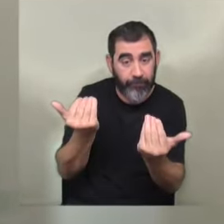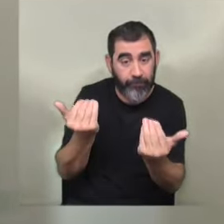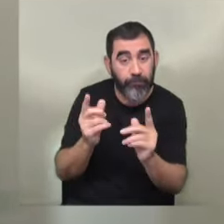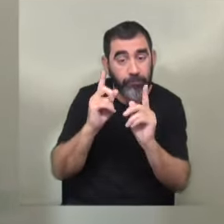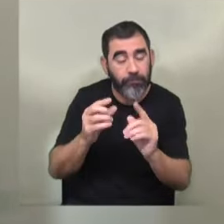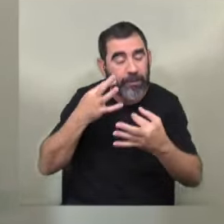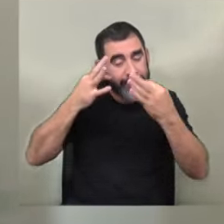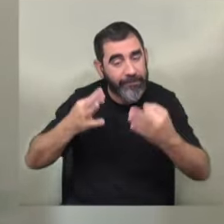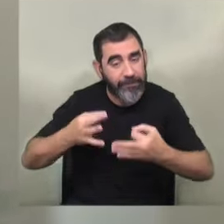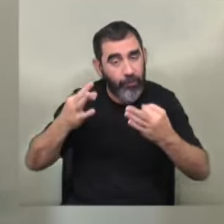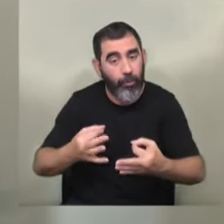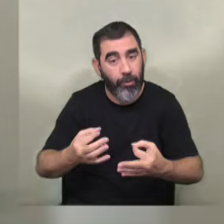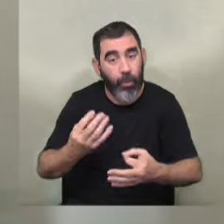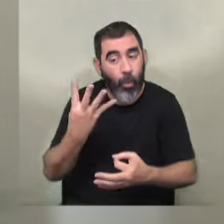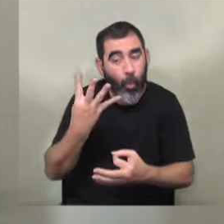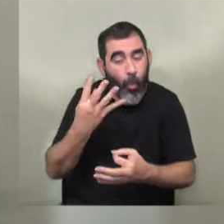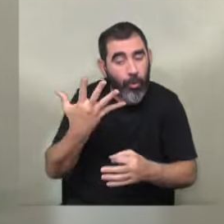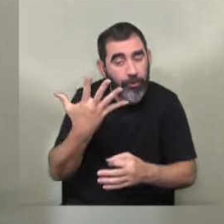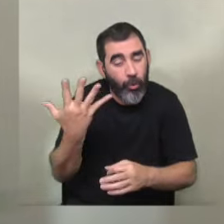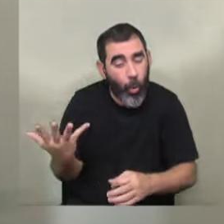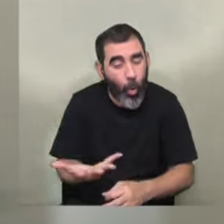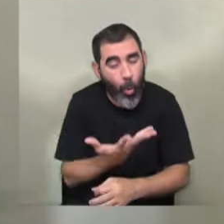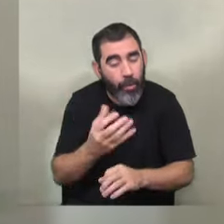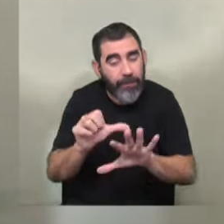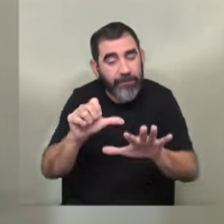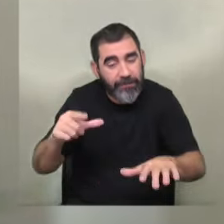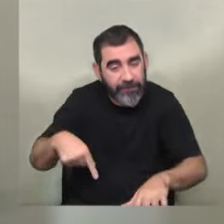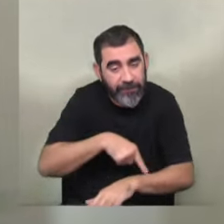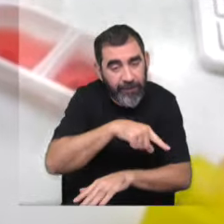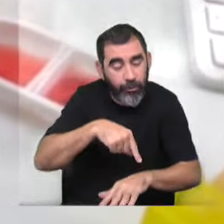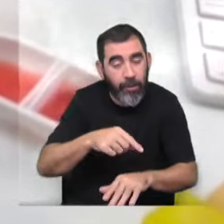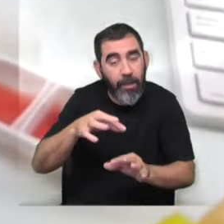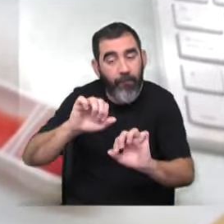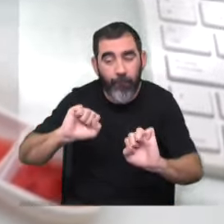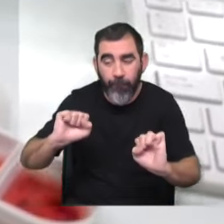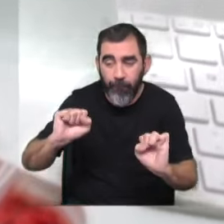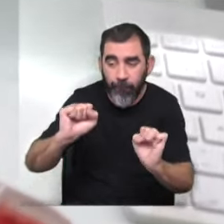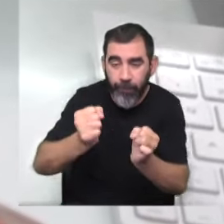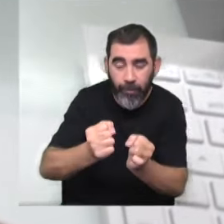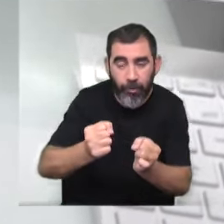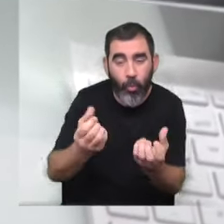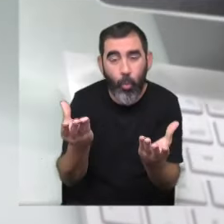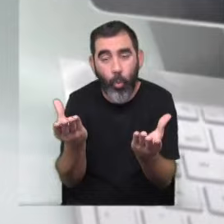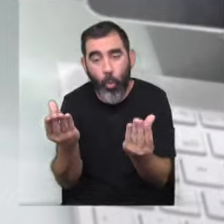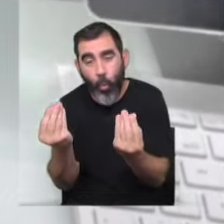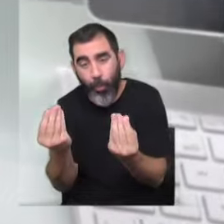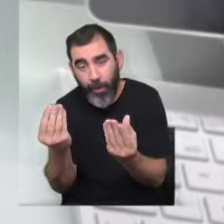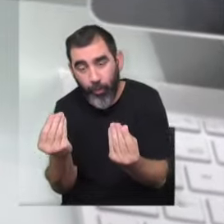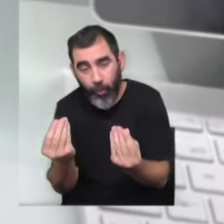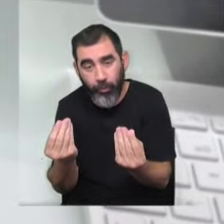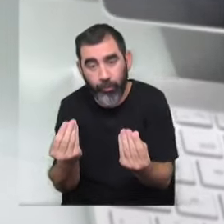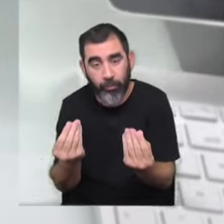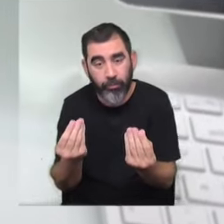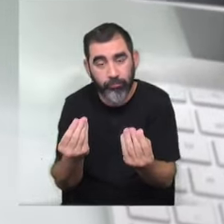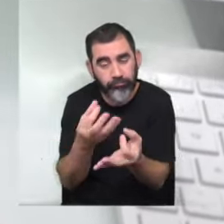debemos asegurarnos que por esas 4, 5 o 6 horas el pelo esté frío, que esté humedecido, que tenga